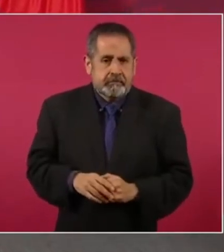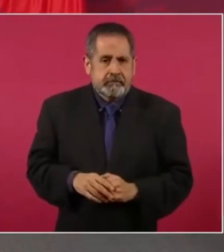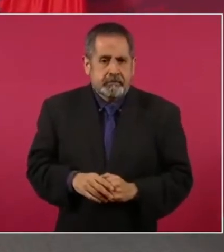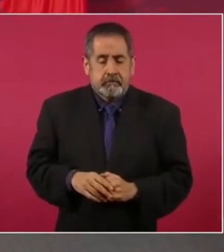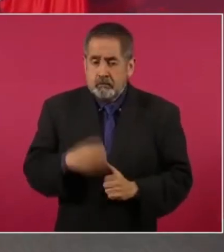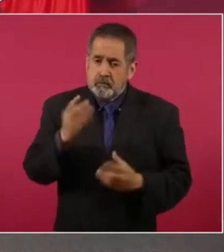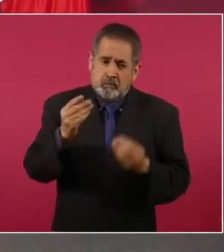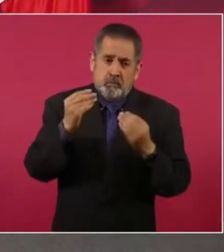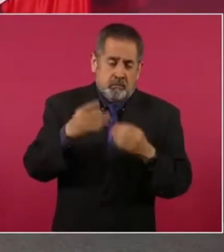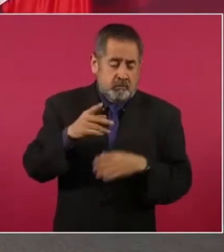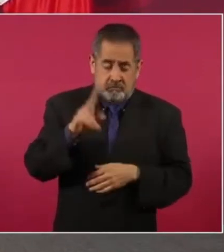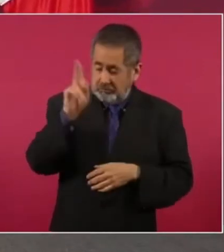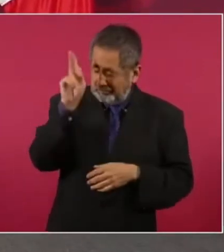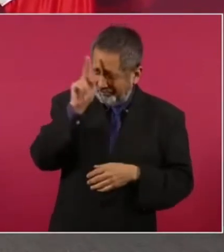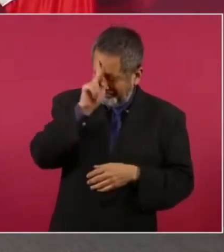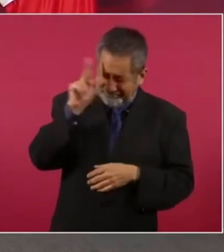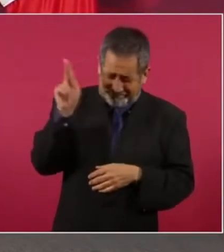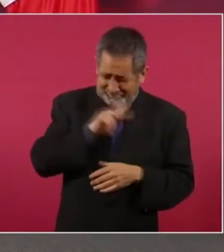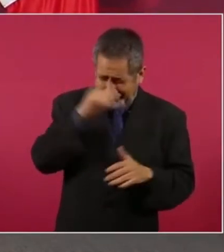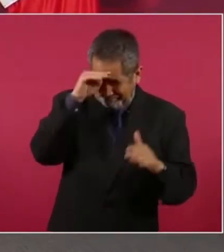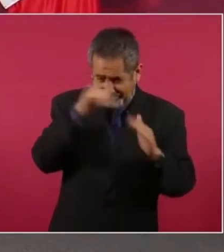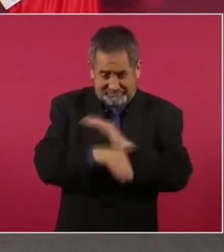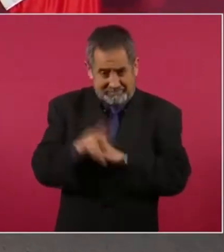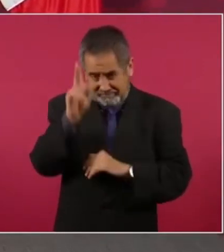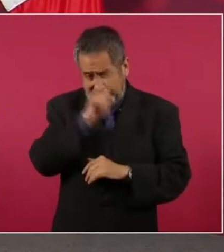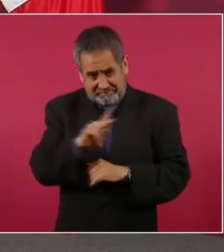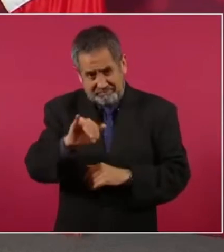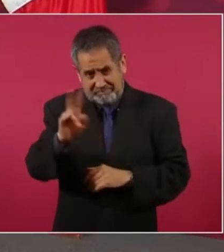Es que fue toda una tragedia